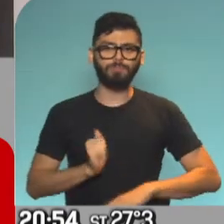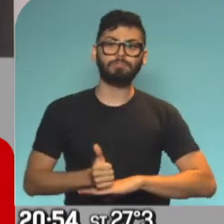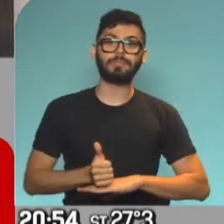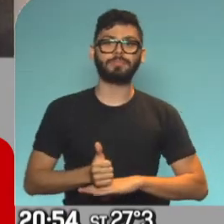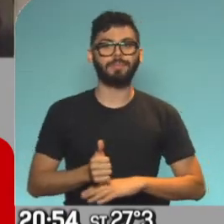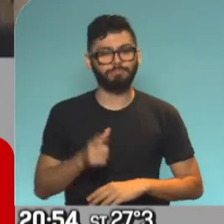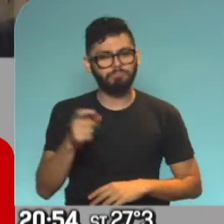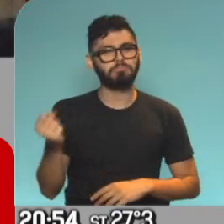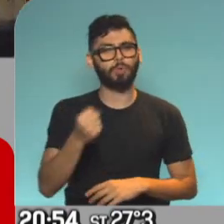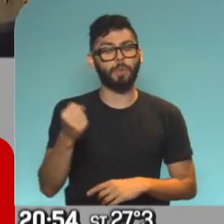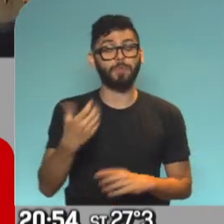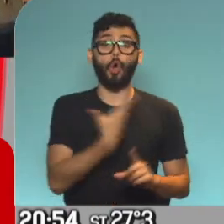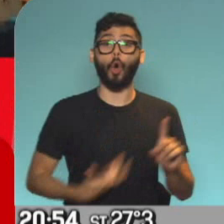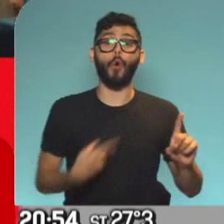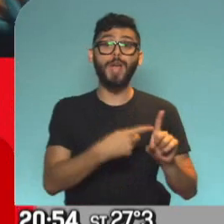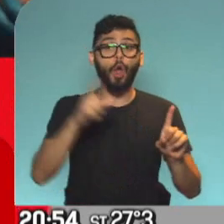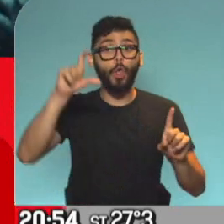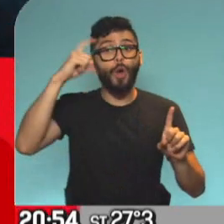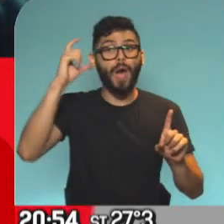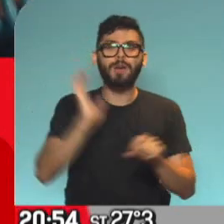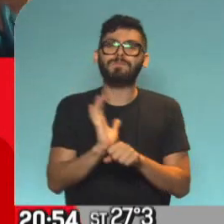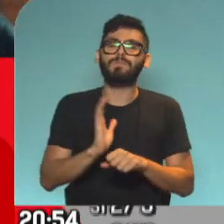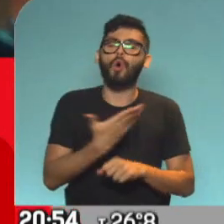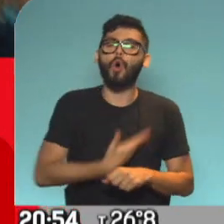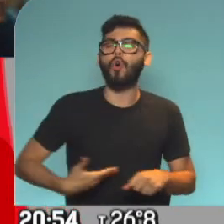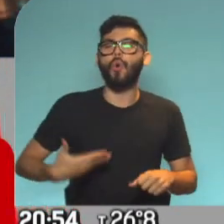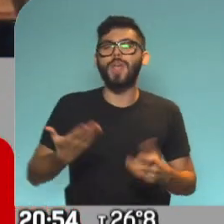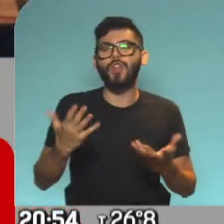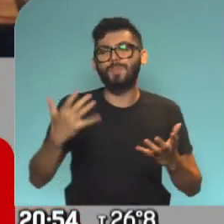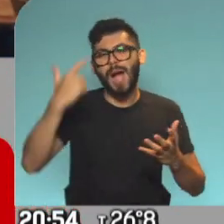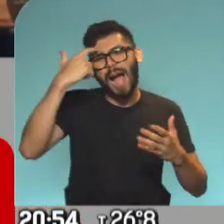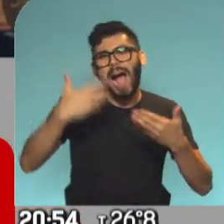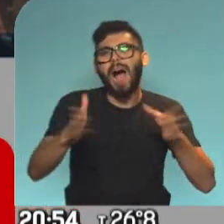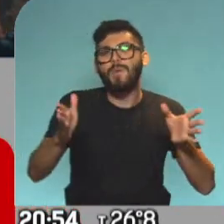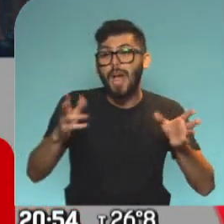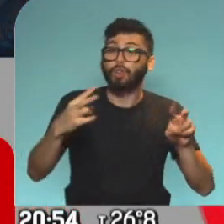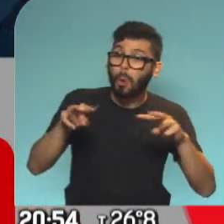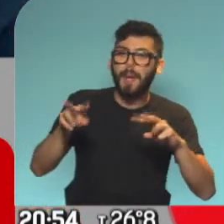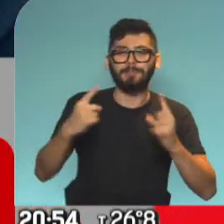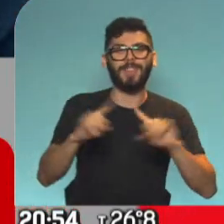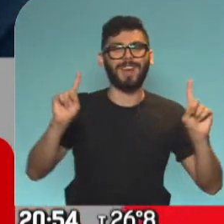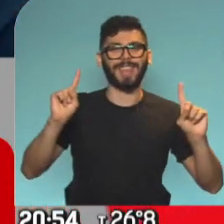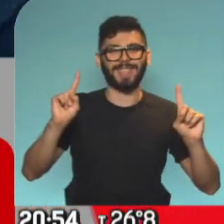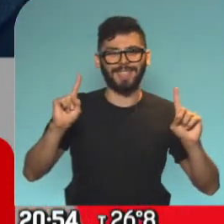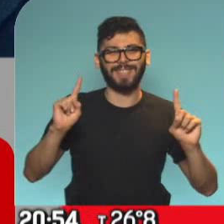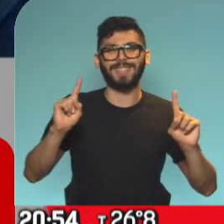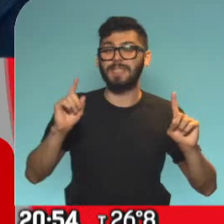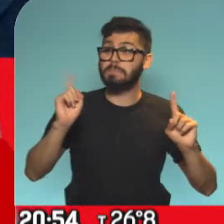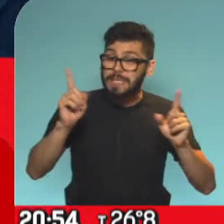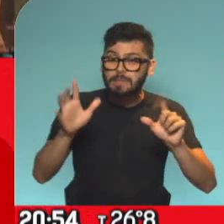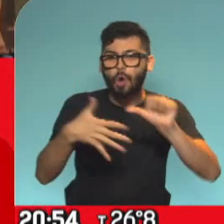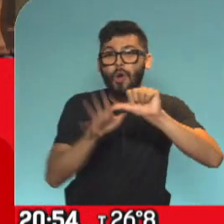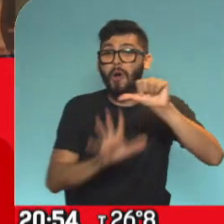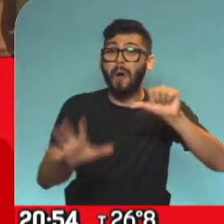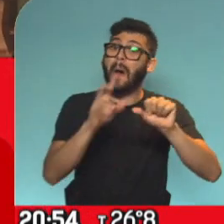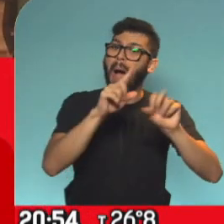un gobierno como el de Biden, que es un gobierno más abierto en ese sentido, va a tener una mirada distinta, no solo hacia la Argentina, sino también en la región. Eso